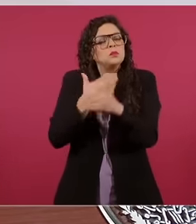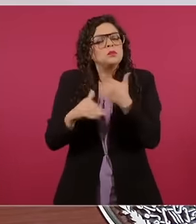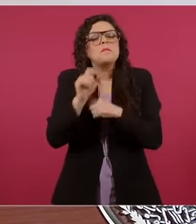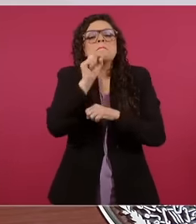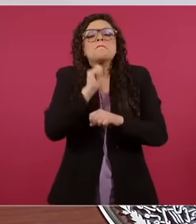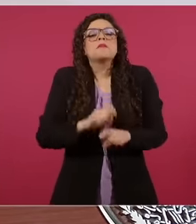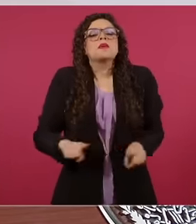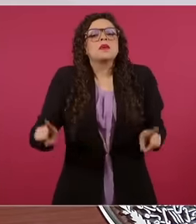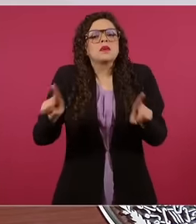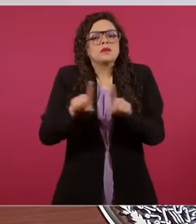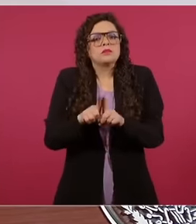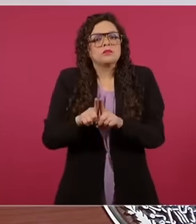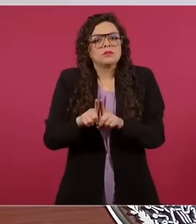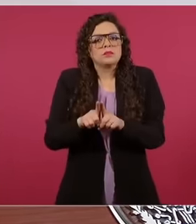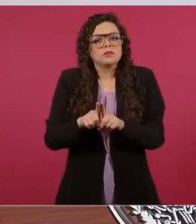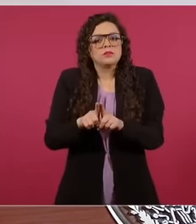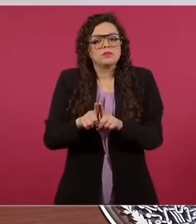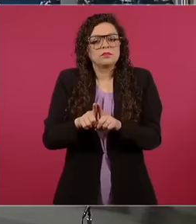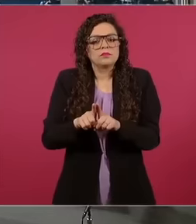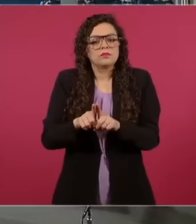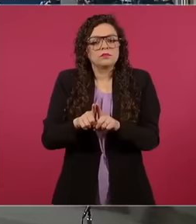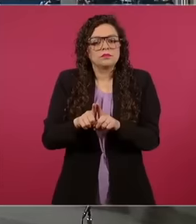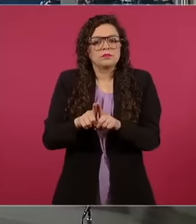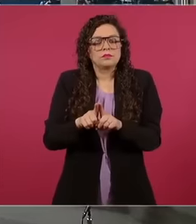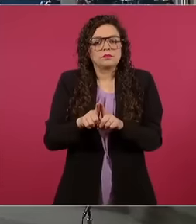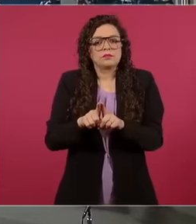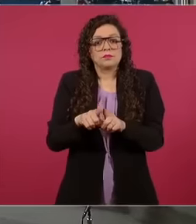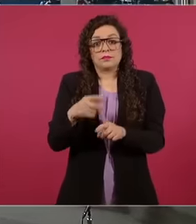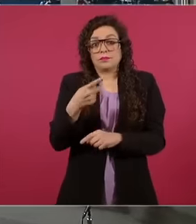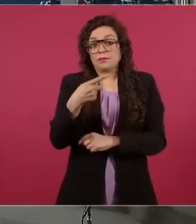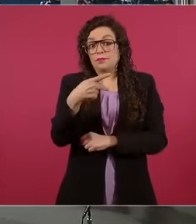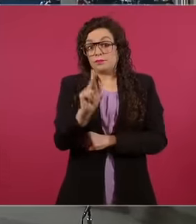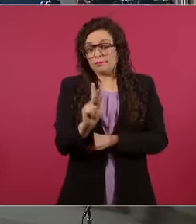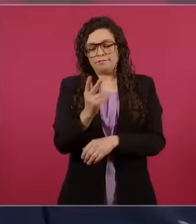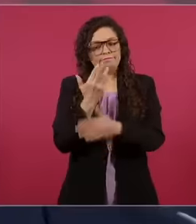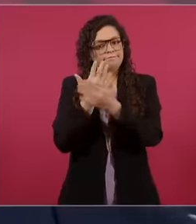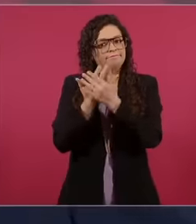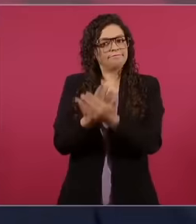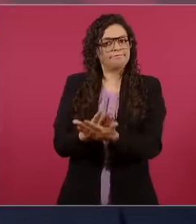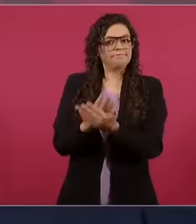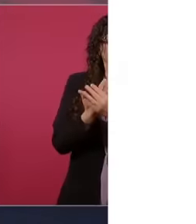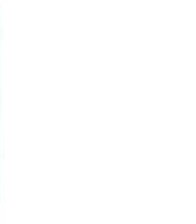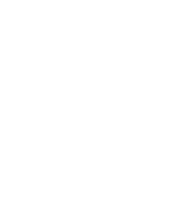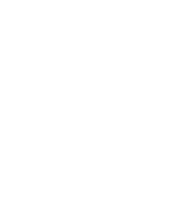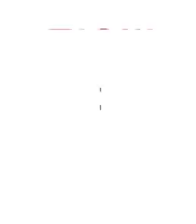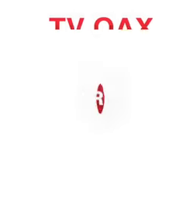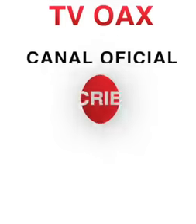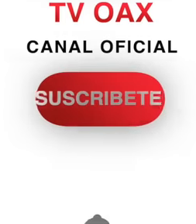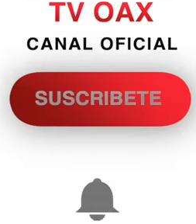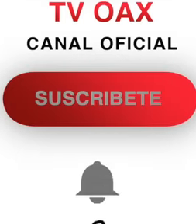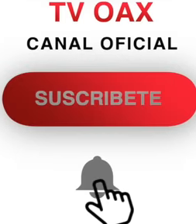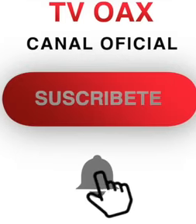Pero todo va a depender del respeto